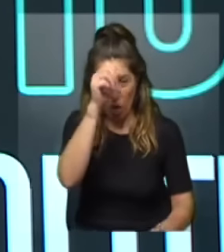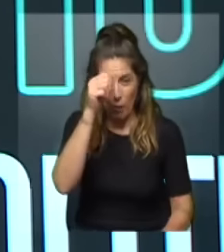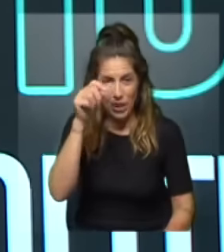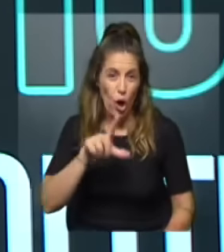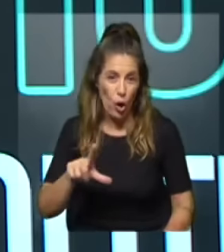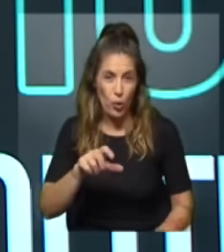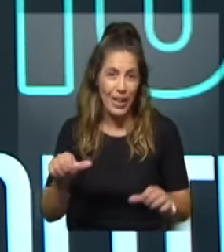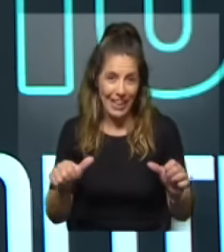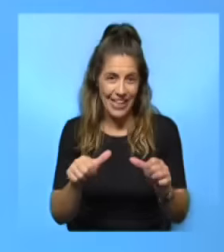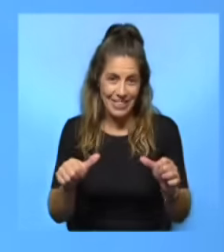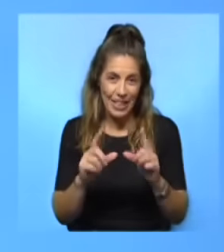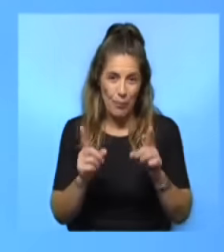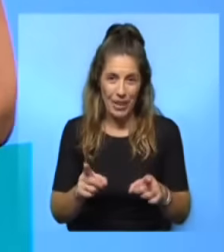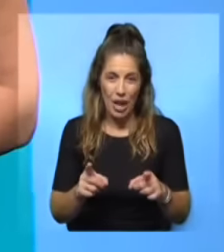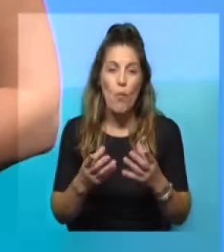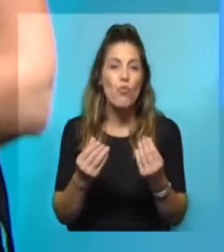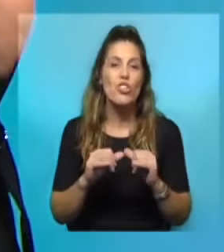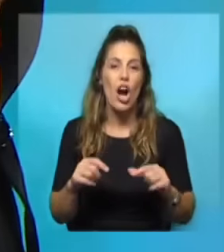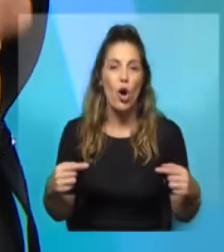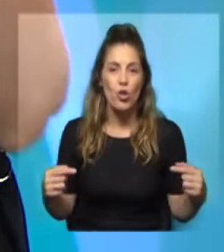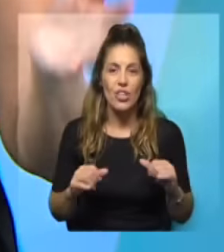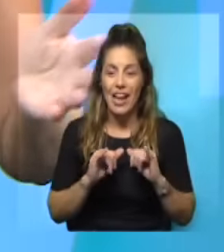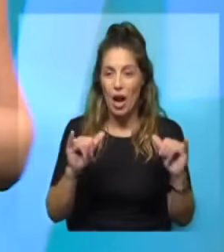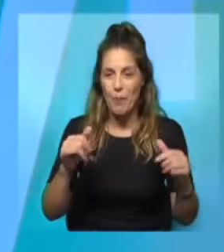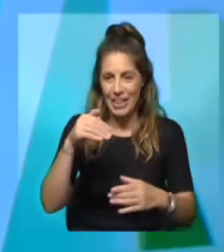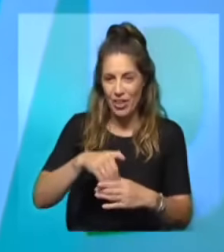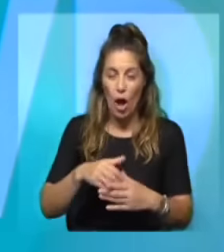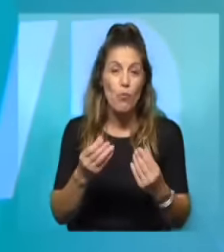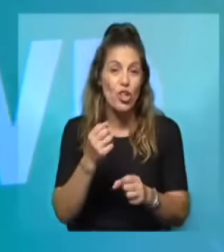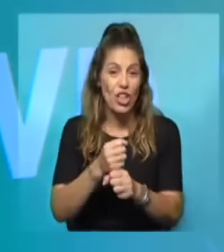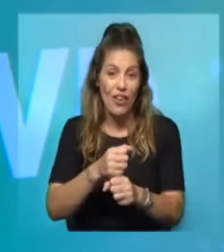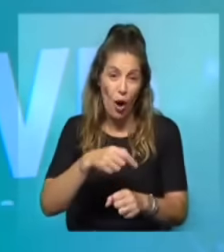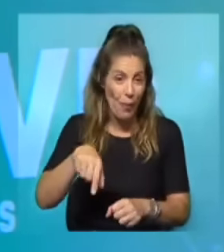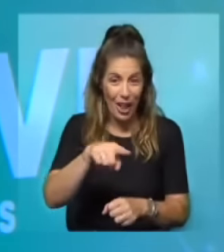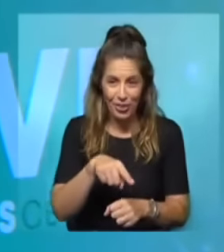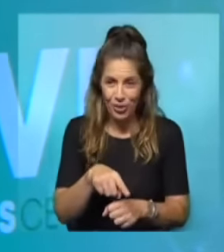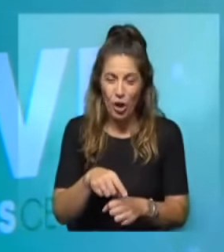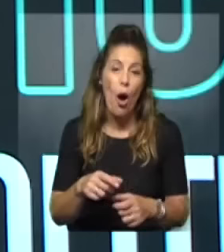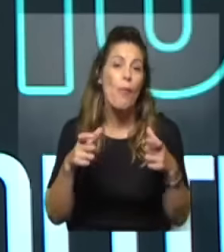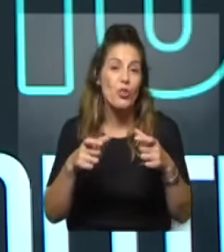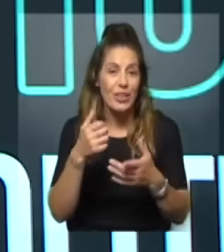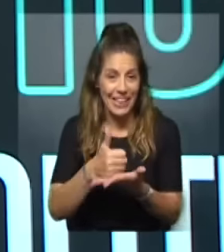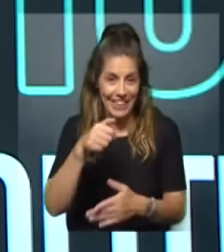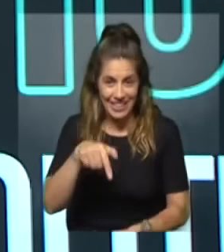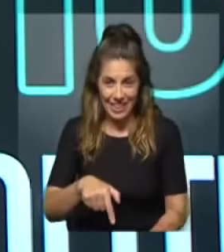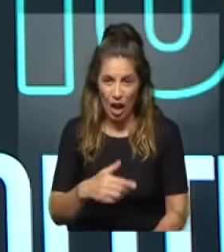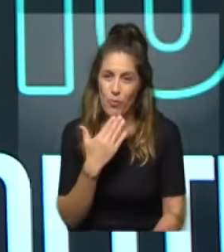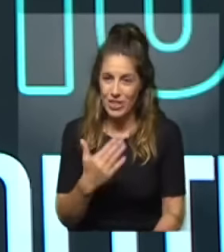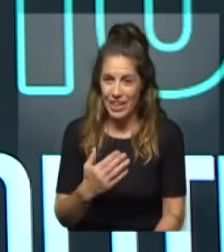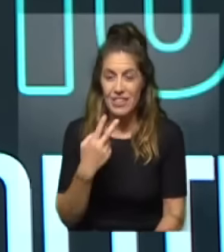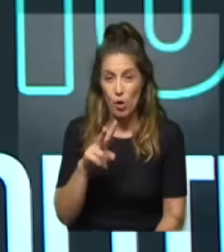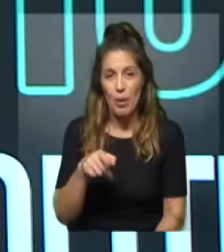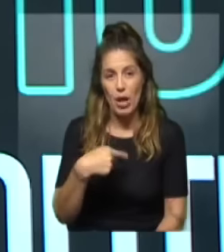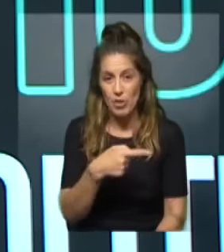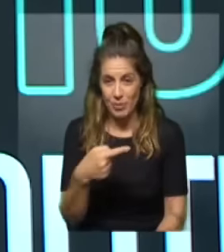haimas cosas que suceden en la campaña electoral bueno Viene un gran trabajo para todos ustedes así que por suerte Te tenemos acá Gracias hasta la semana que